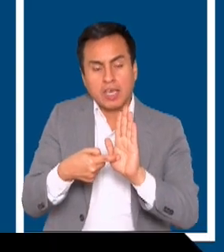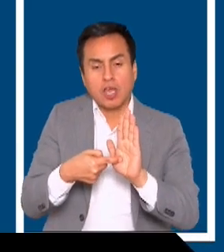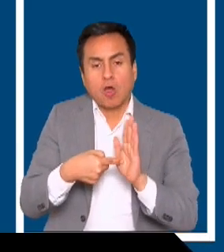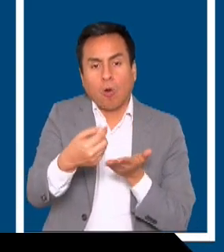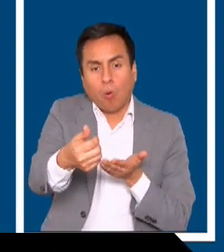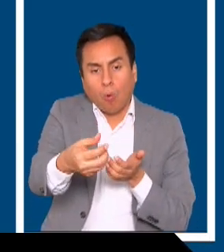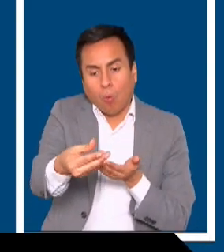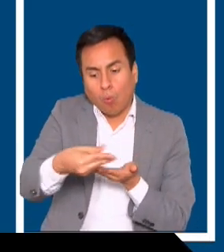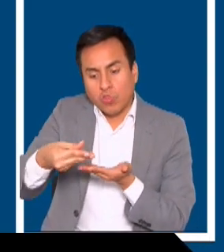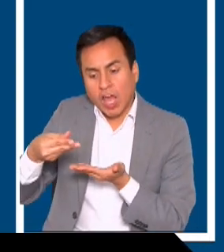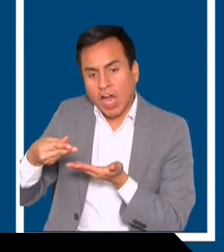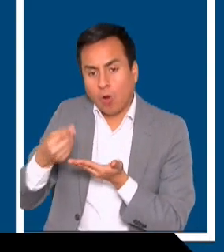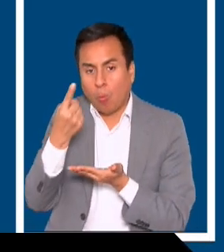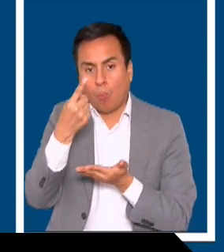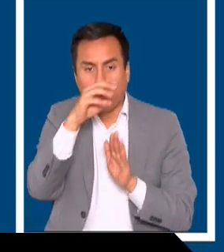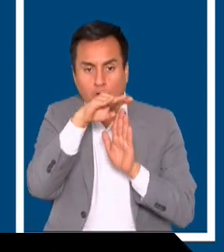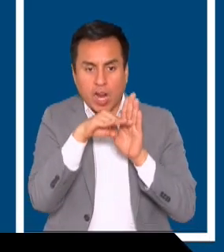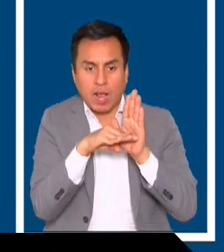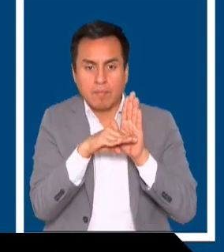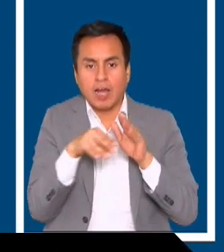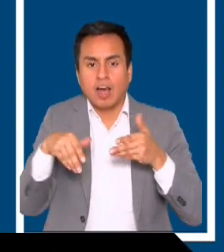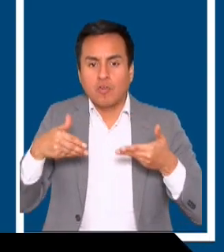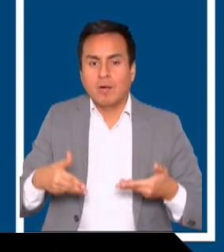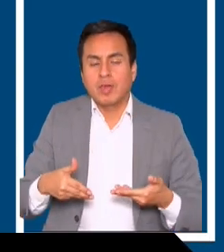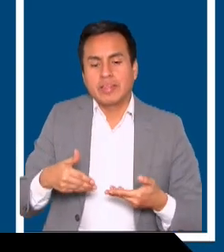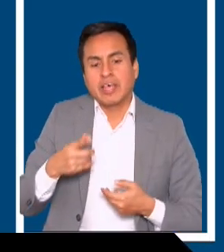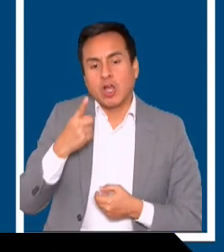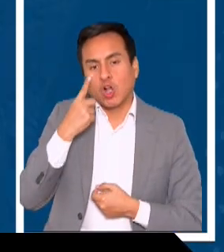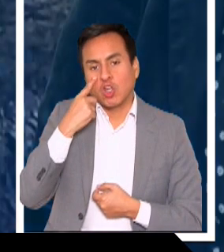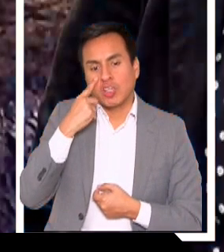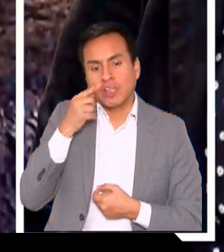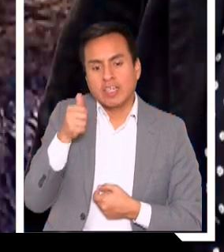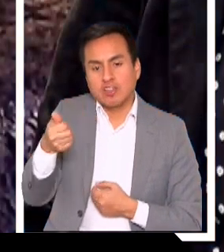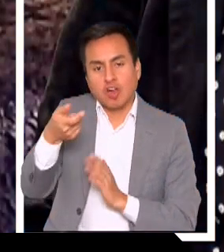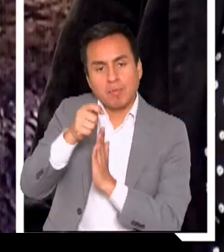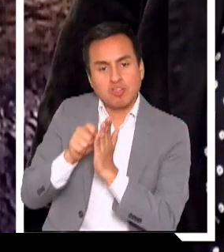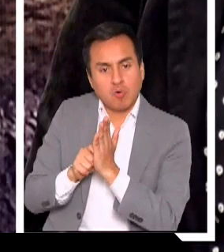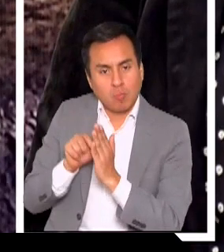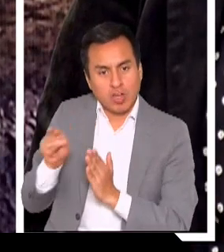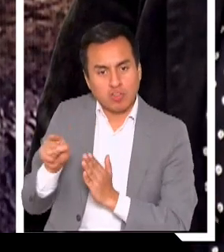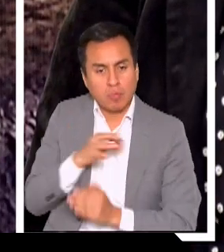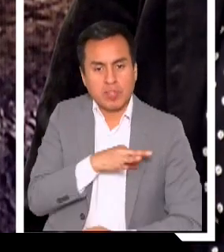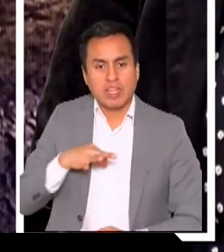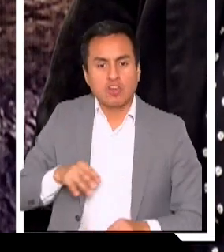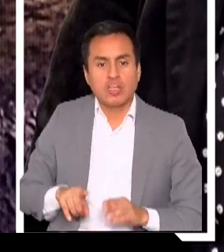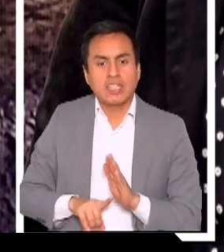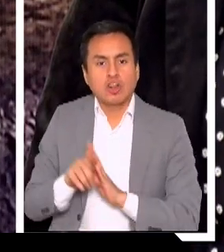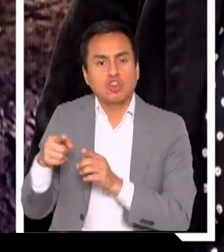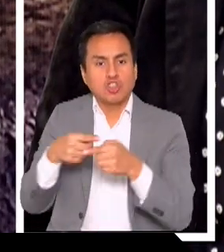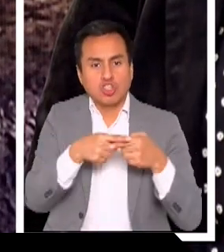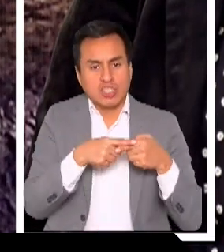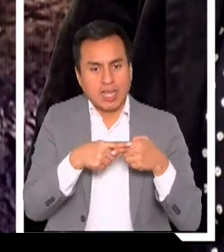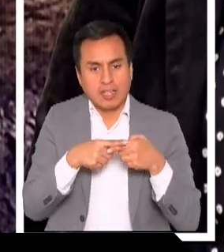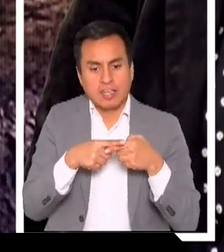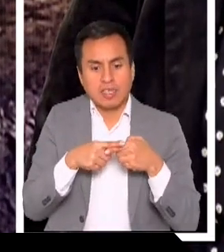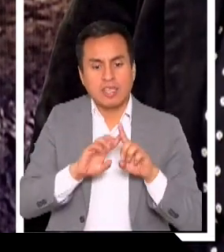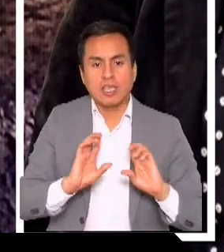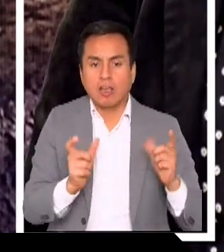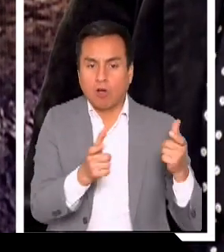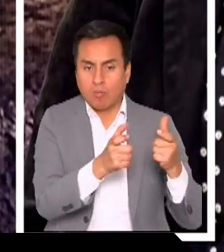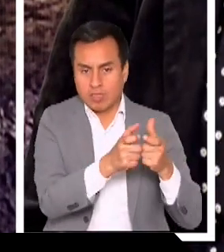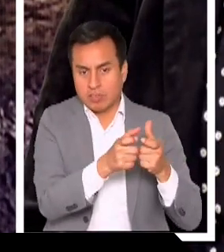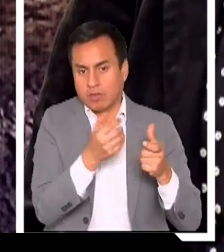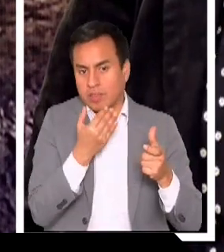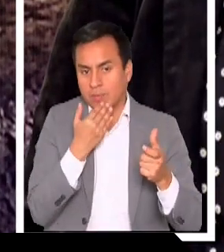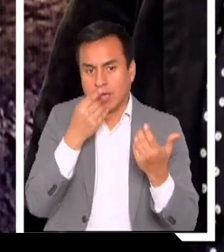el pacto fiscal propuesto por el gobierno es un conjunto de medidas que incluyen la modernización del Estado para fortalecer la transparencia del gasto